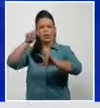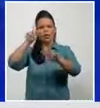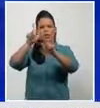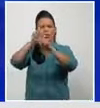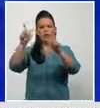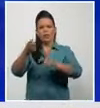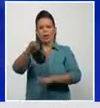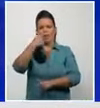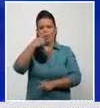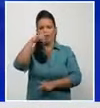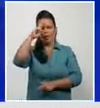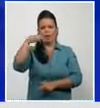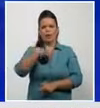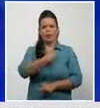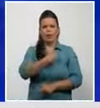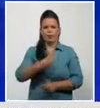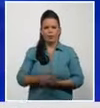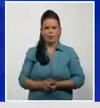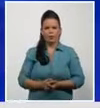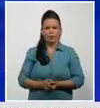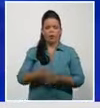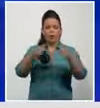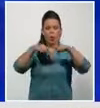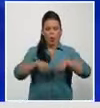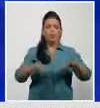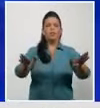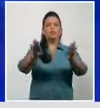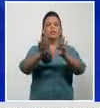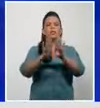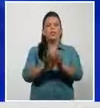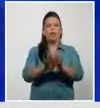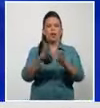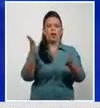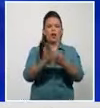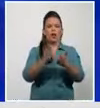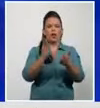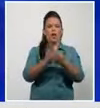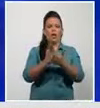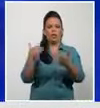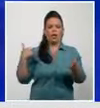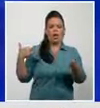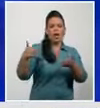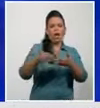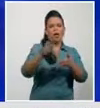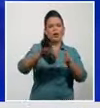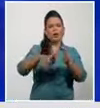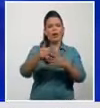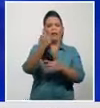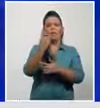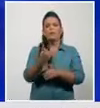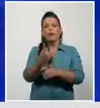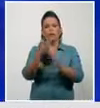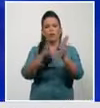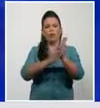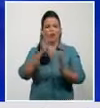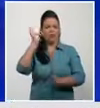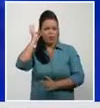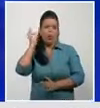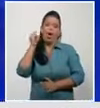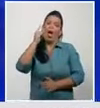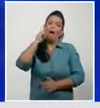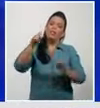suspensión de clases es a partir de hoy hasta el próximo 1 de febrero, un margen de tiempo para ver si mejora la situación